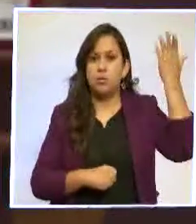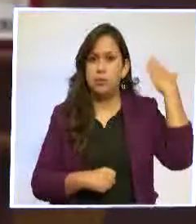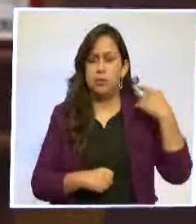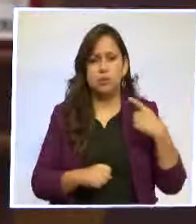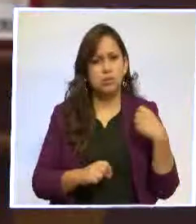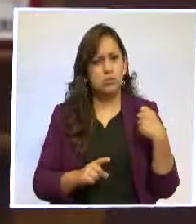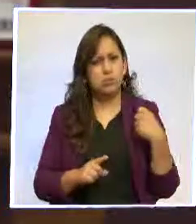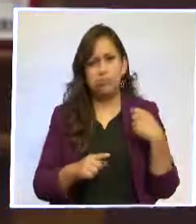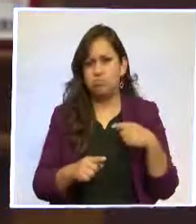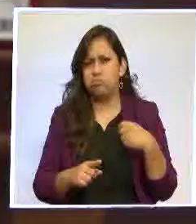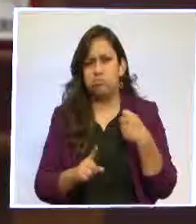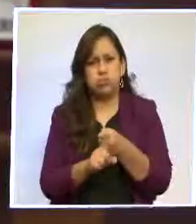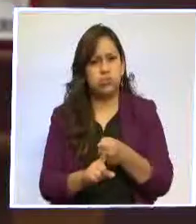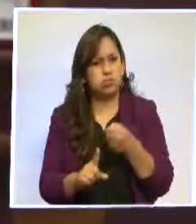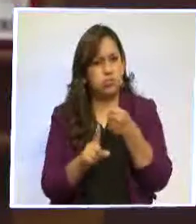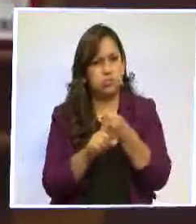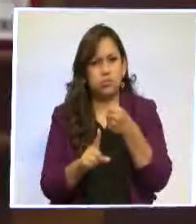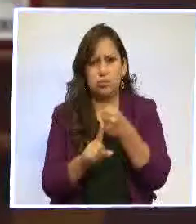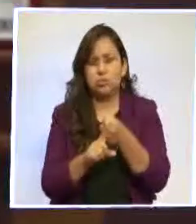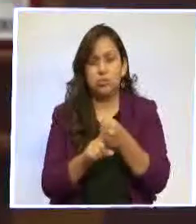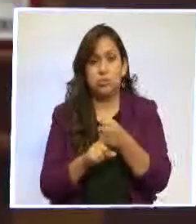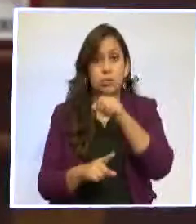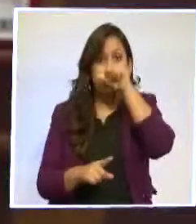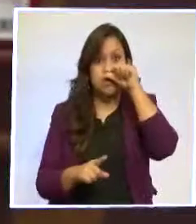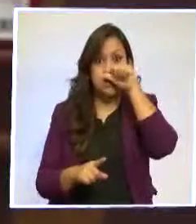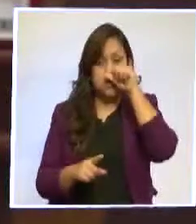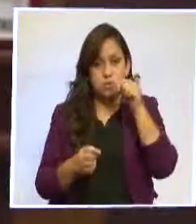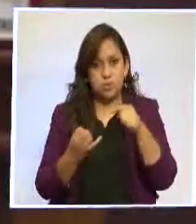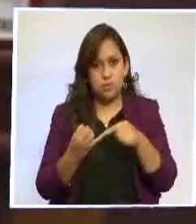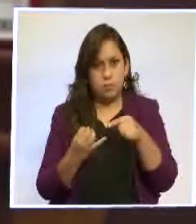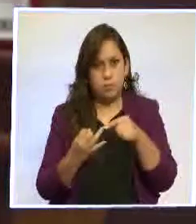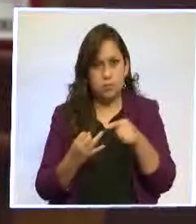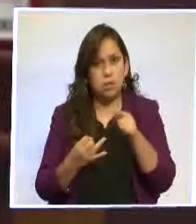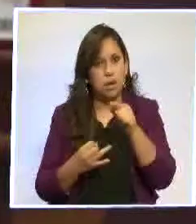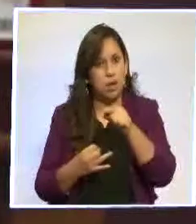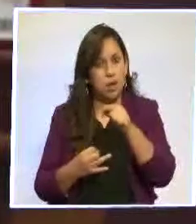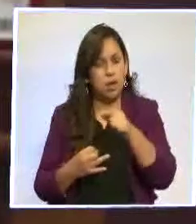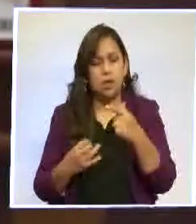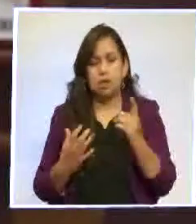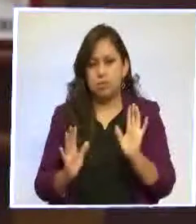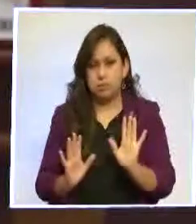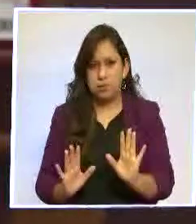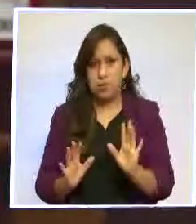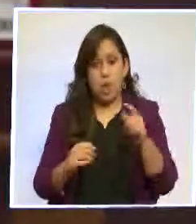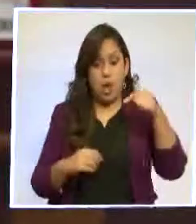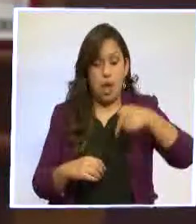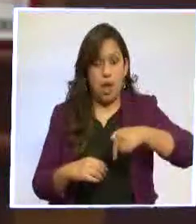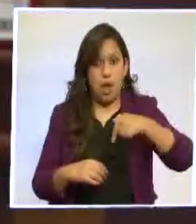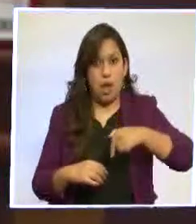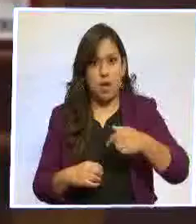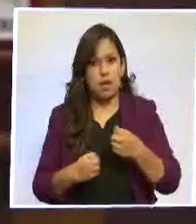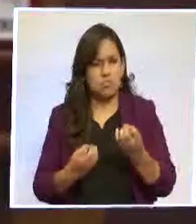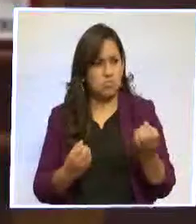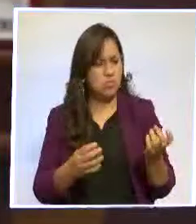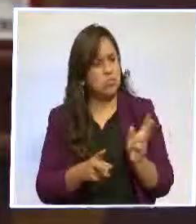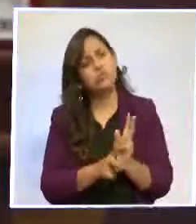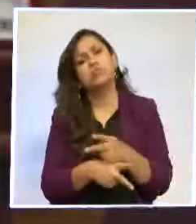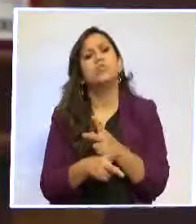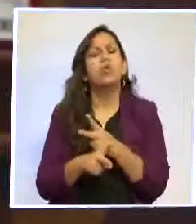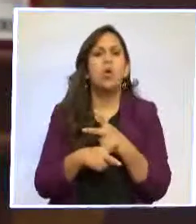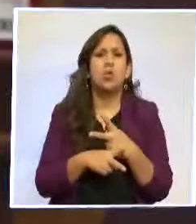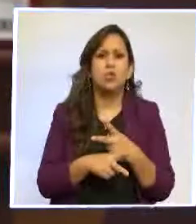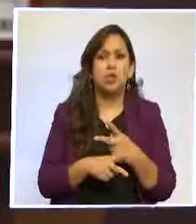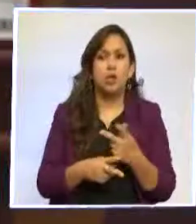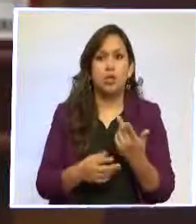lucha contra los narcóticos y las drogas. Creo que hay que partir de realidades en común. Es cierto que aquí están grandes productores, particularmente